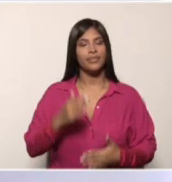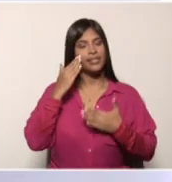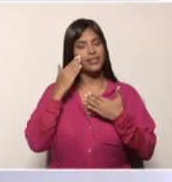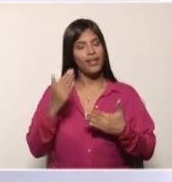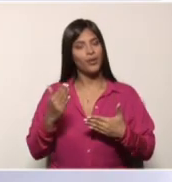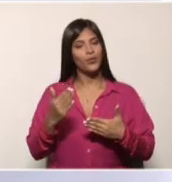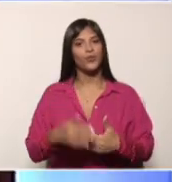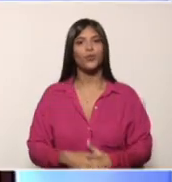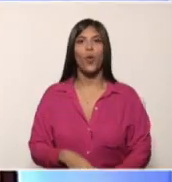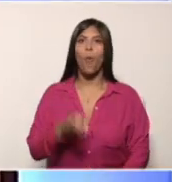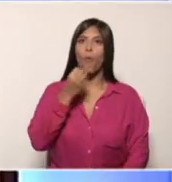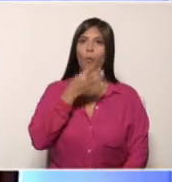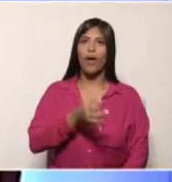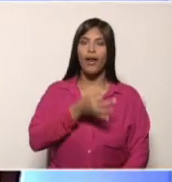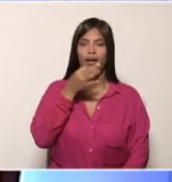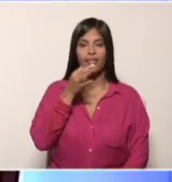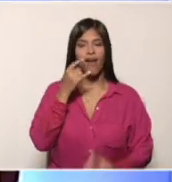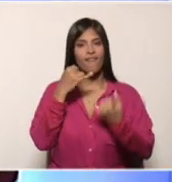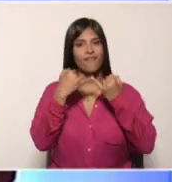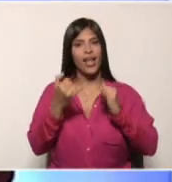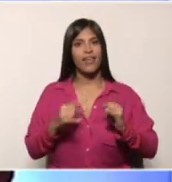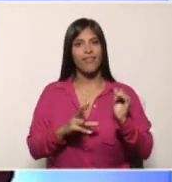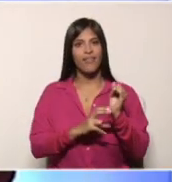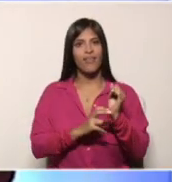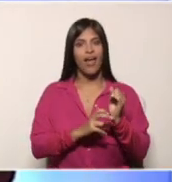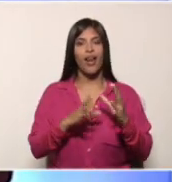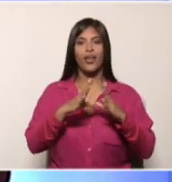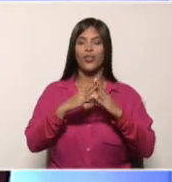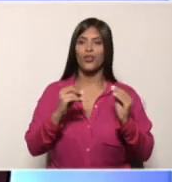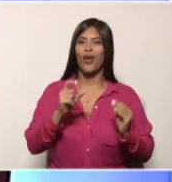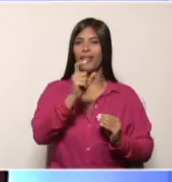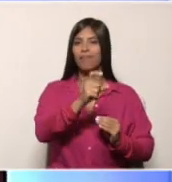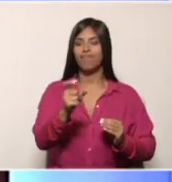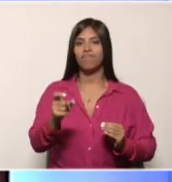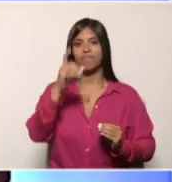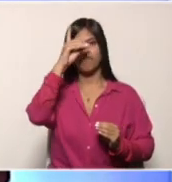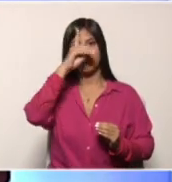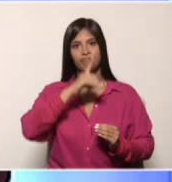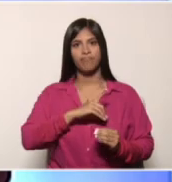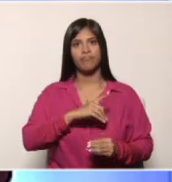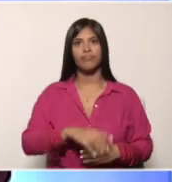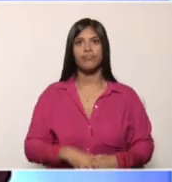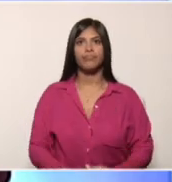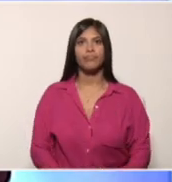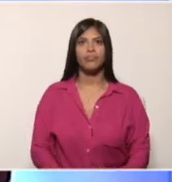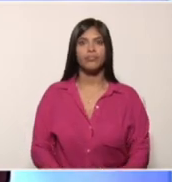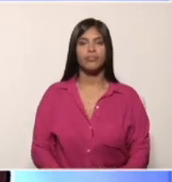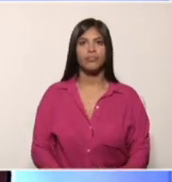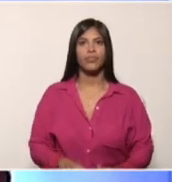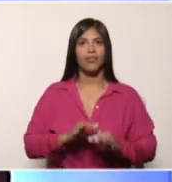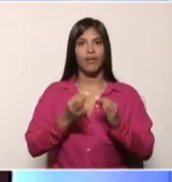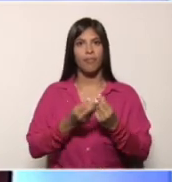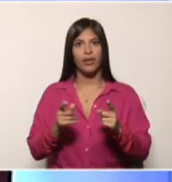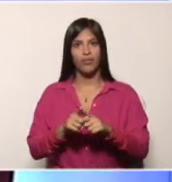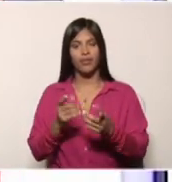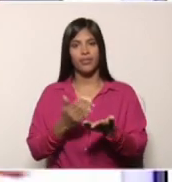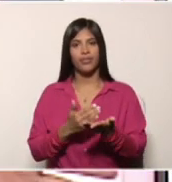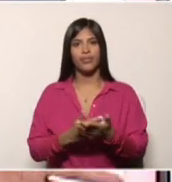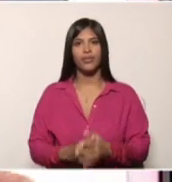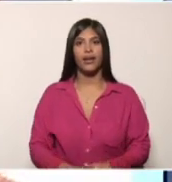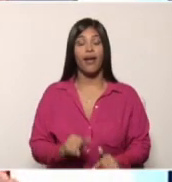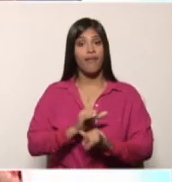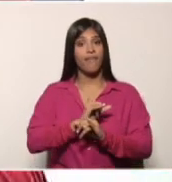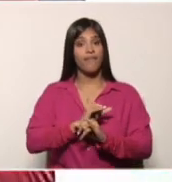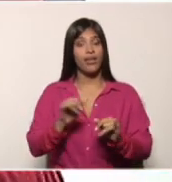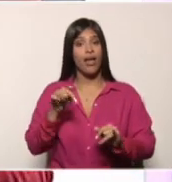ti, Jocelyn. Buenas tardes y un feliz viernes para todos nuestros jóvenes con necesidades educativas especiales y o con discapacidad a través de Cada Familia Una Escuela. Ya estamos